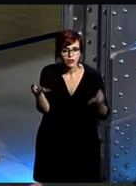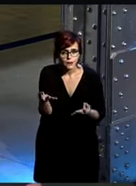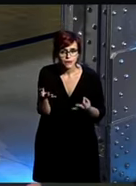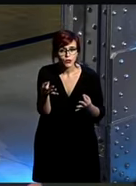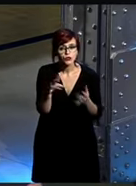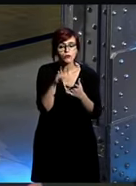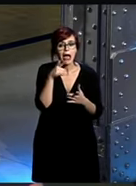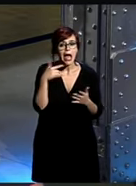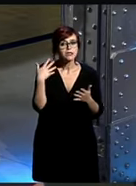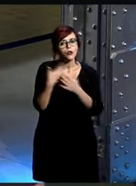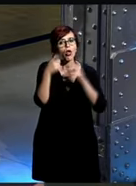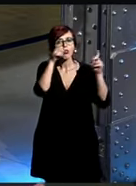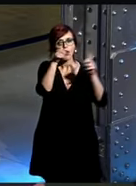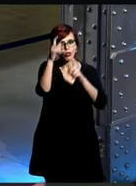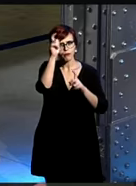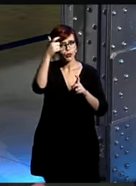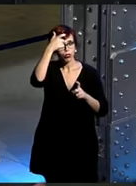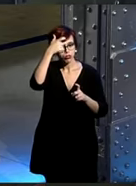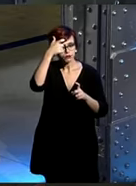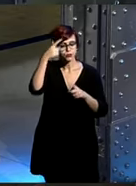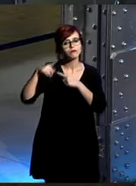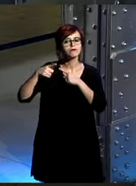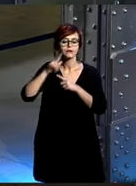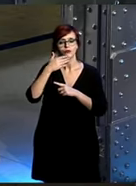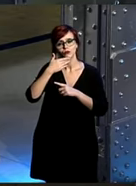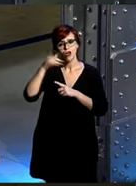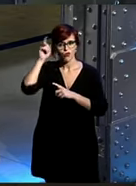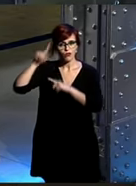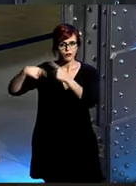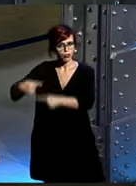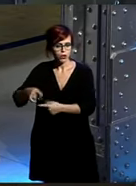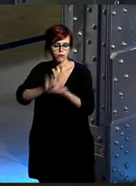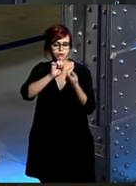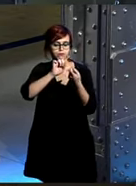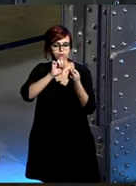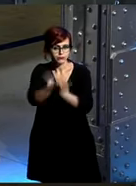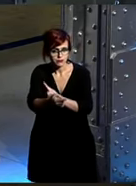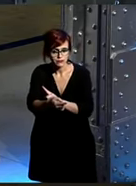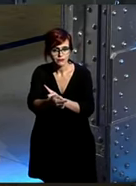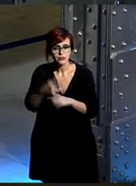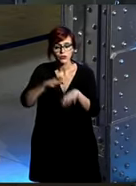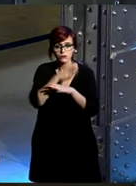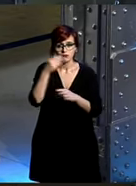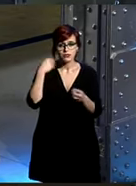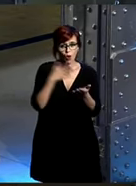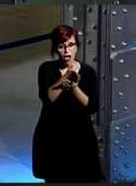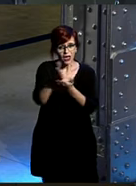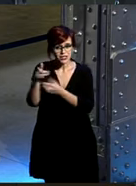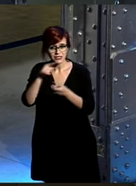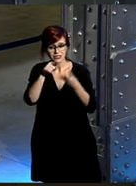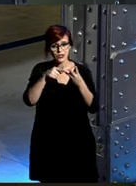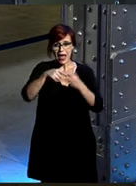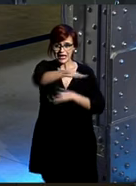lo que pensábamos que era la educación tradicional. El libro está basado en esos tres ejes que ha citado Alejandro: el cambio